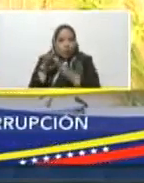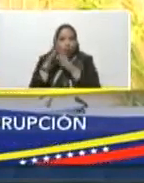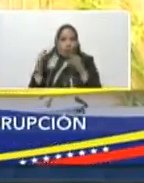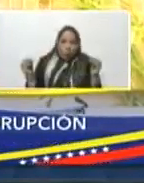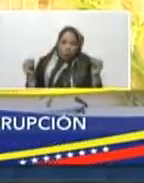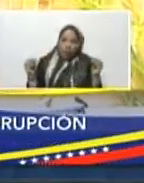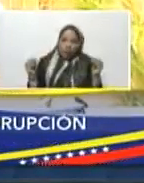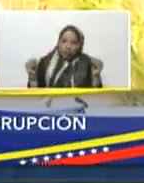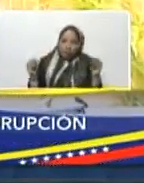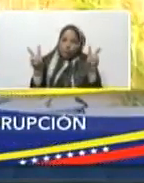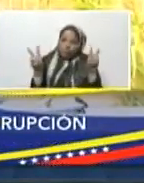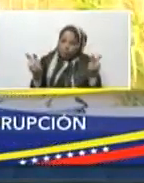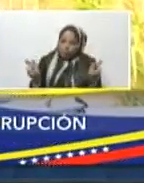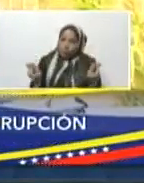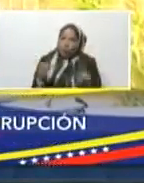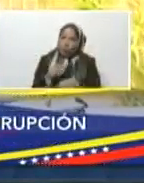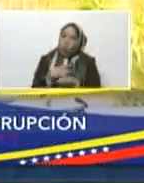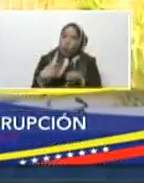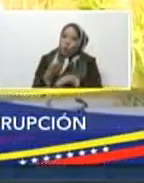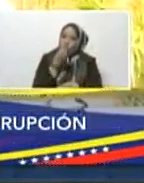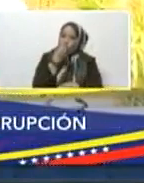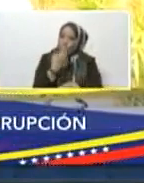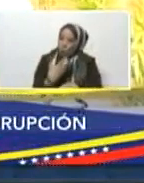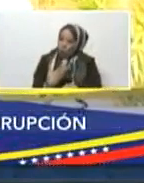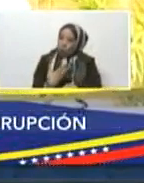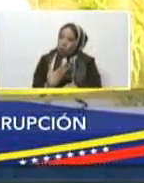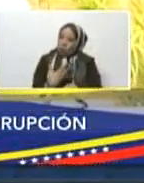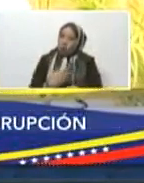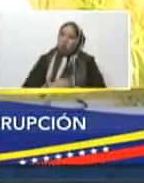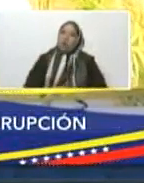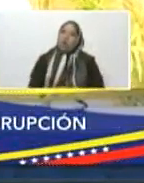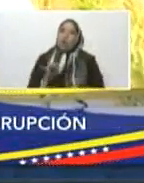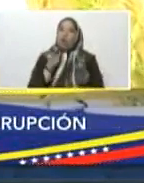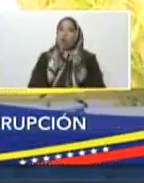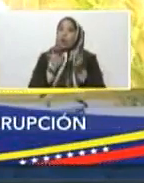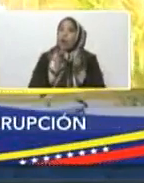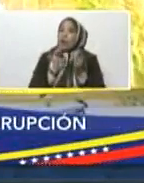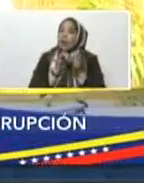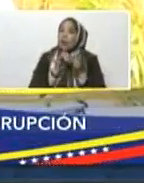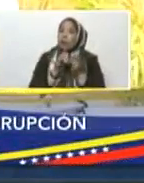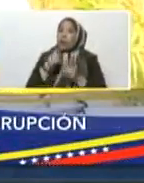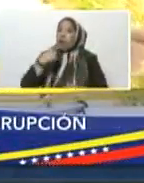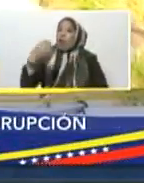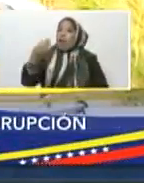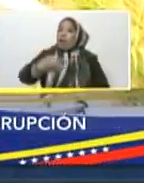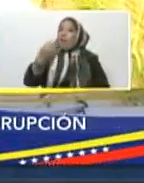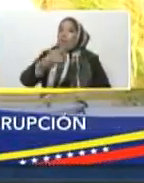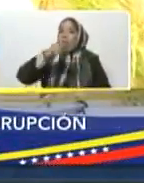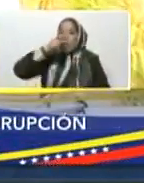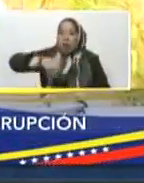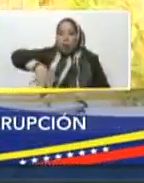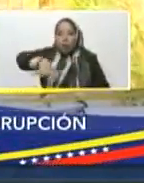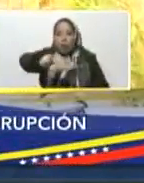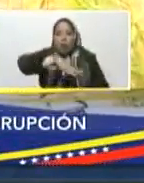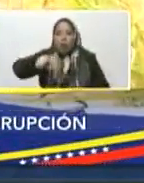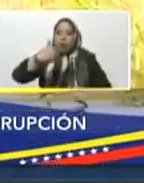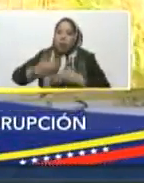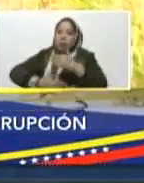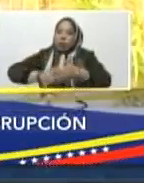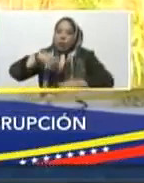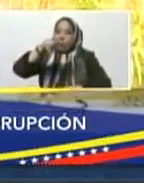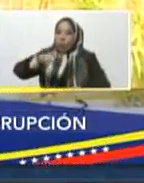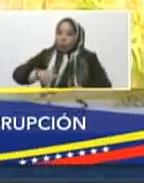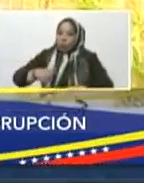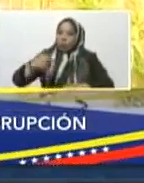es la nueva forma del buen gobierno, conectarnos directo con la realidad del pueblo y pasarle por encima